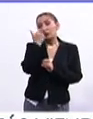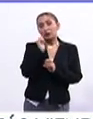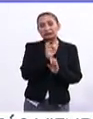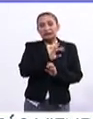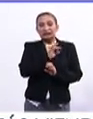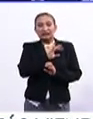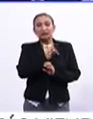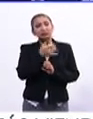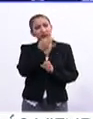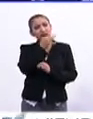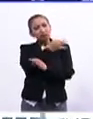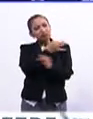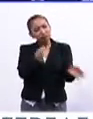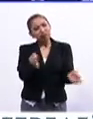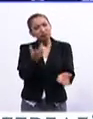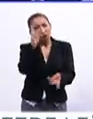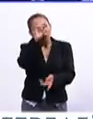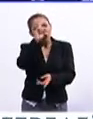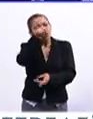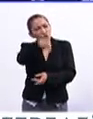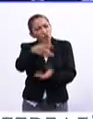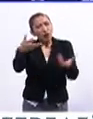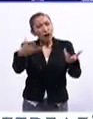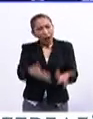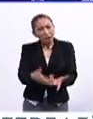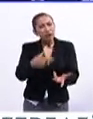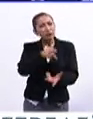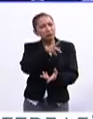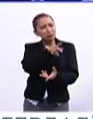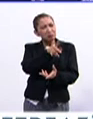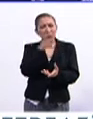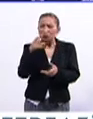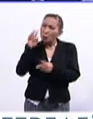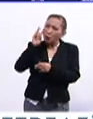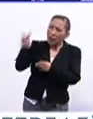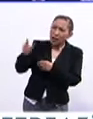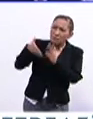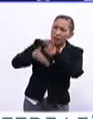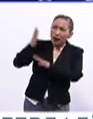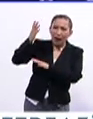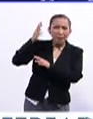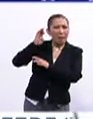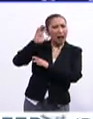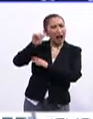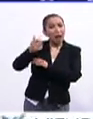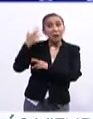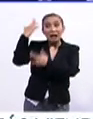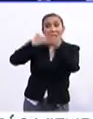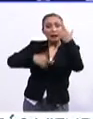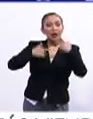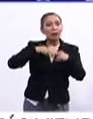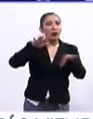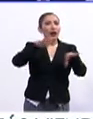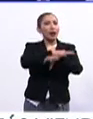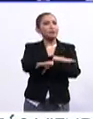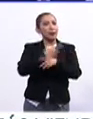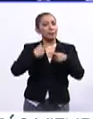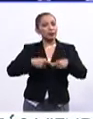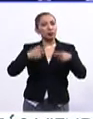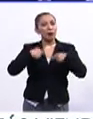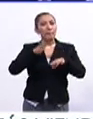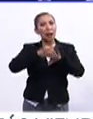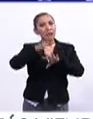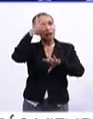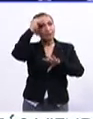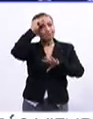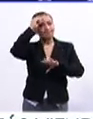la pena mandar ese mensaje, que lo hagan, que se enfrenten a estos retos, porque regresando del viaje van a ser unas personas distintas, más ricas,